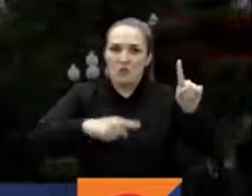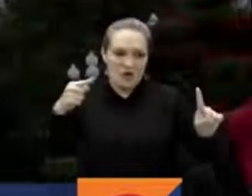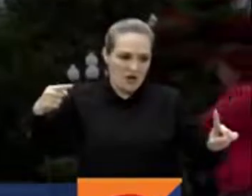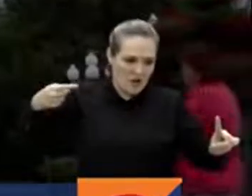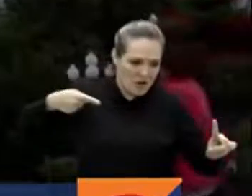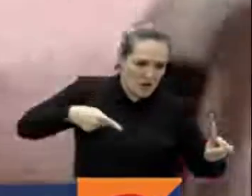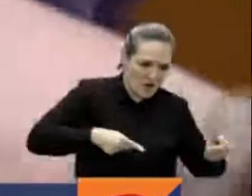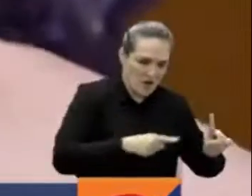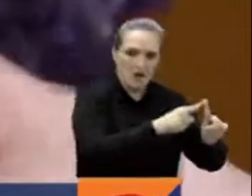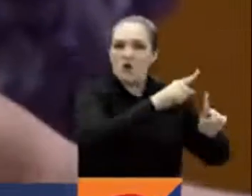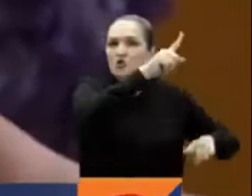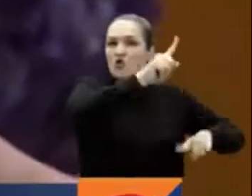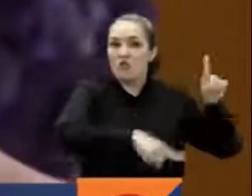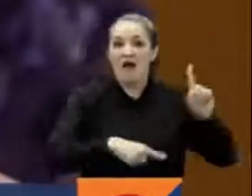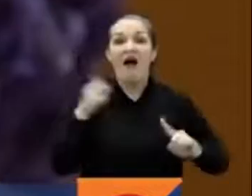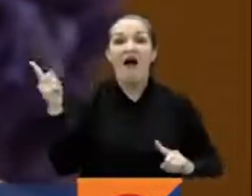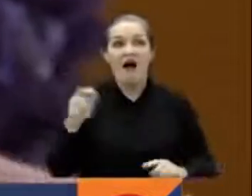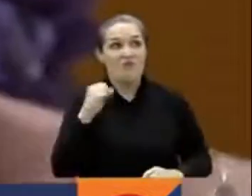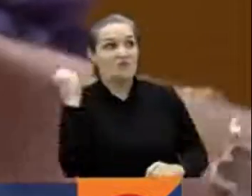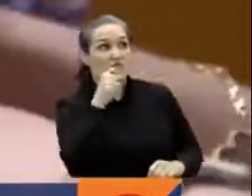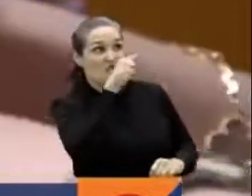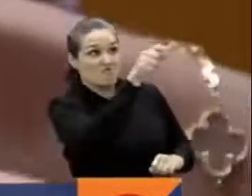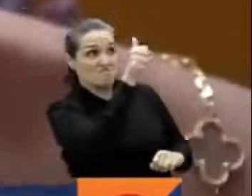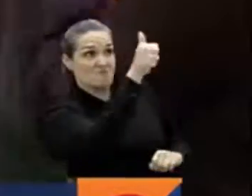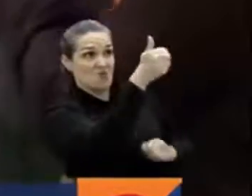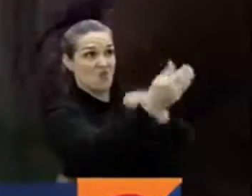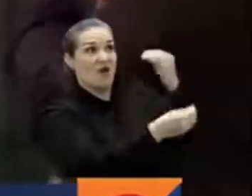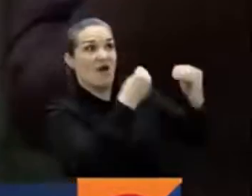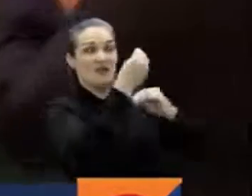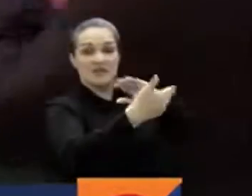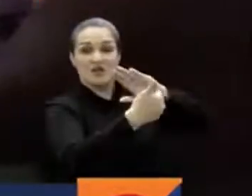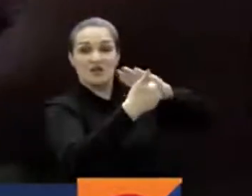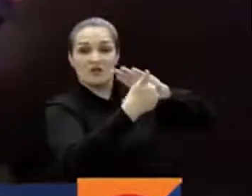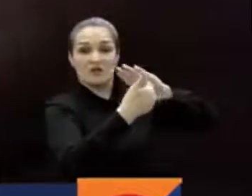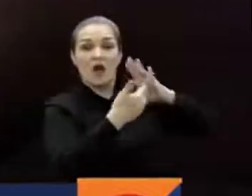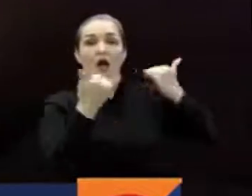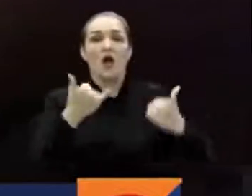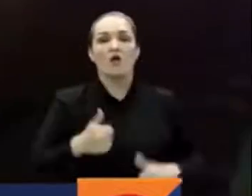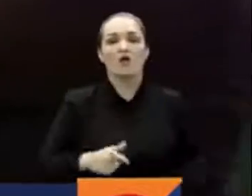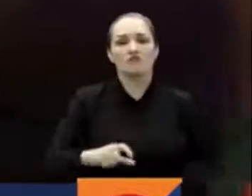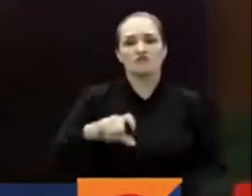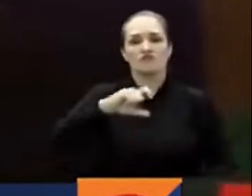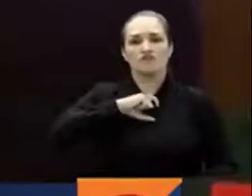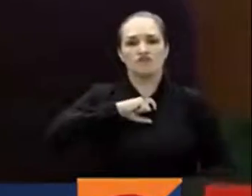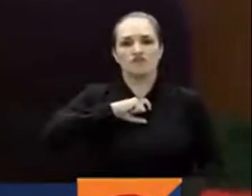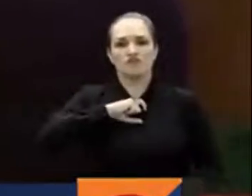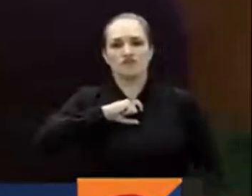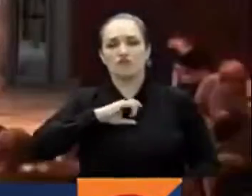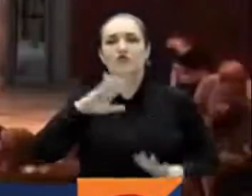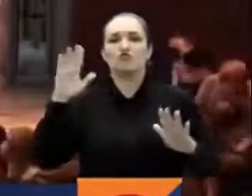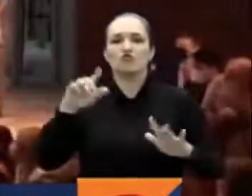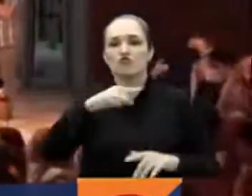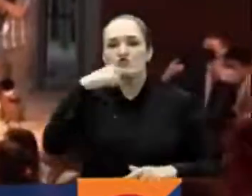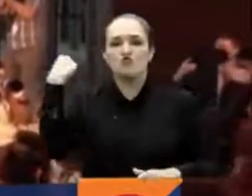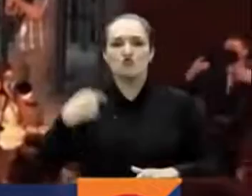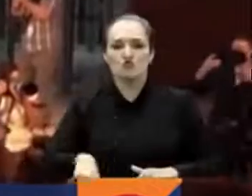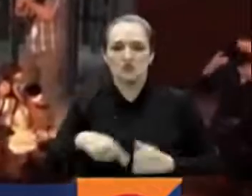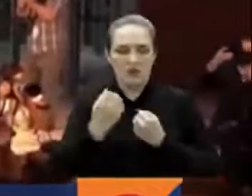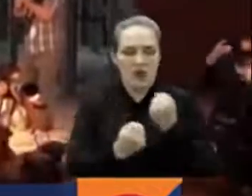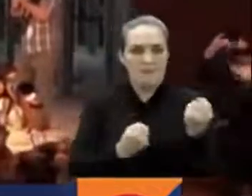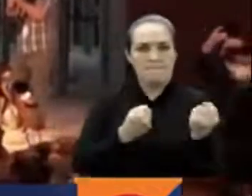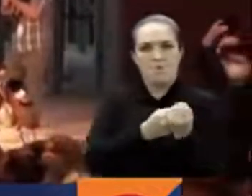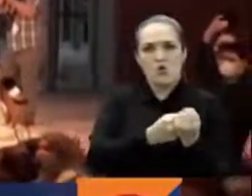Lo ve como actos hostiles justo cuando la medalla del Nobel ruso Dmitry Muratov en beneficio de los niños ucranianos alcanzó